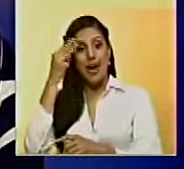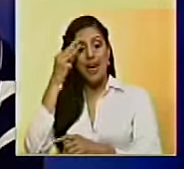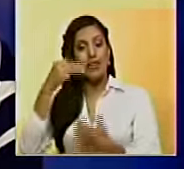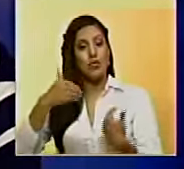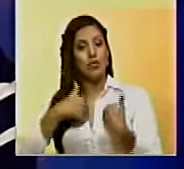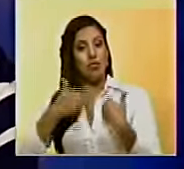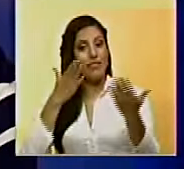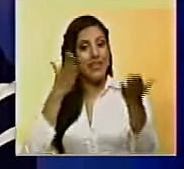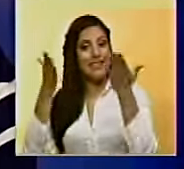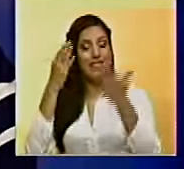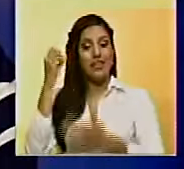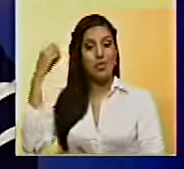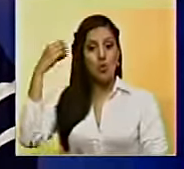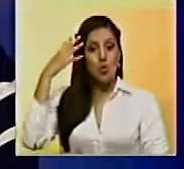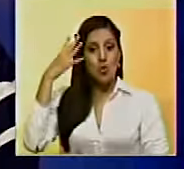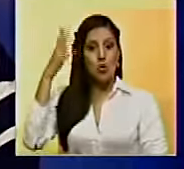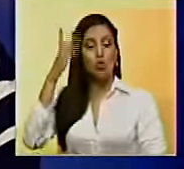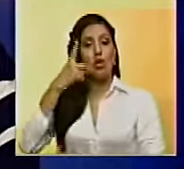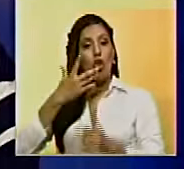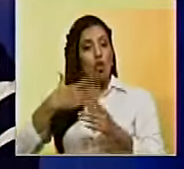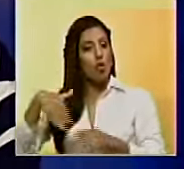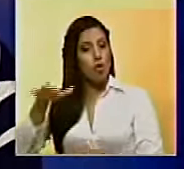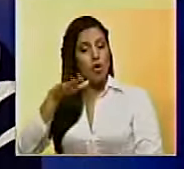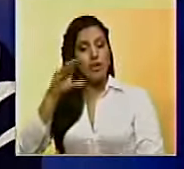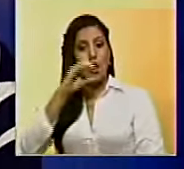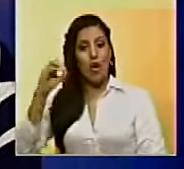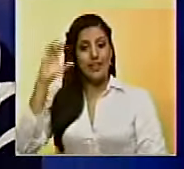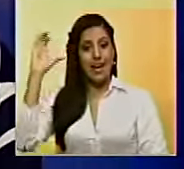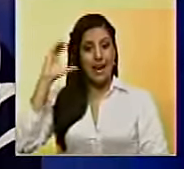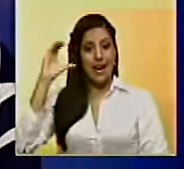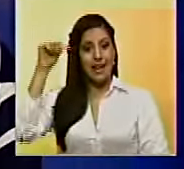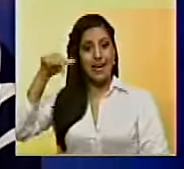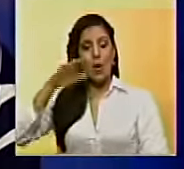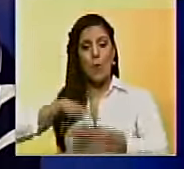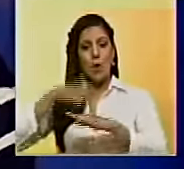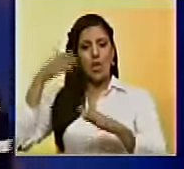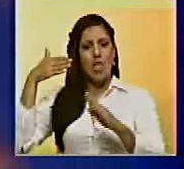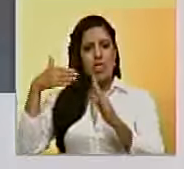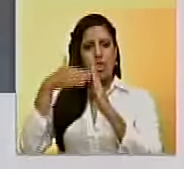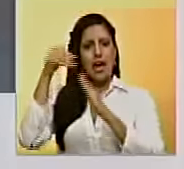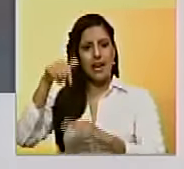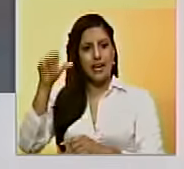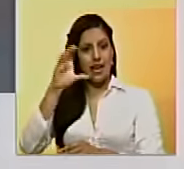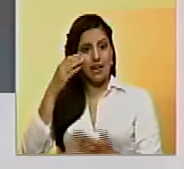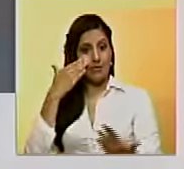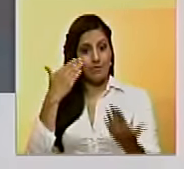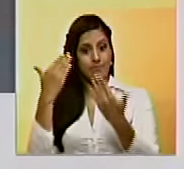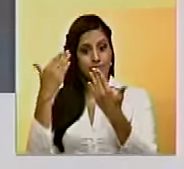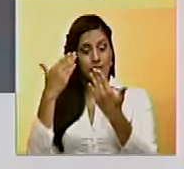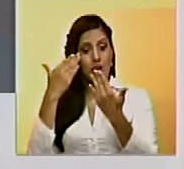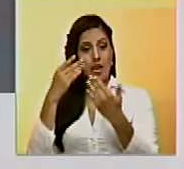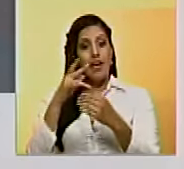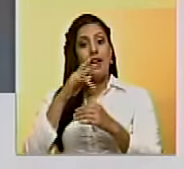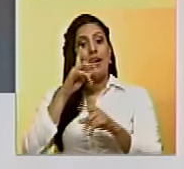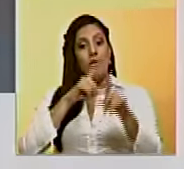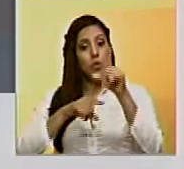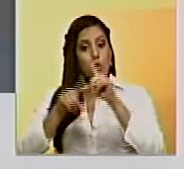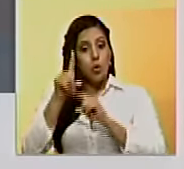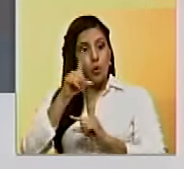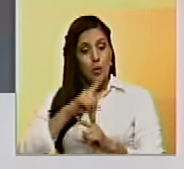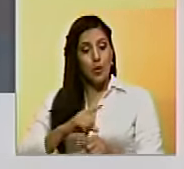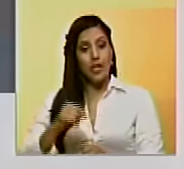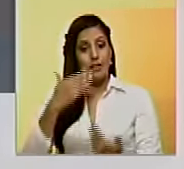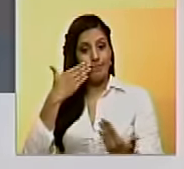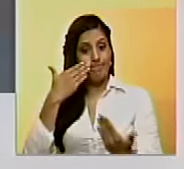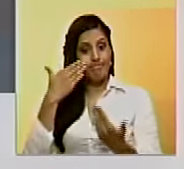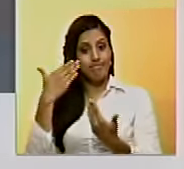afectó el servicio eléctrico en la zona del Oeste de Caracas fue producto de Sabotaje a través de su cuenta en la red social Twitter el